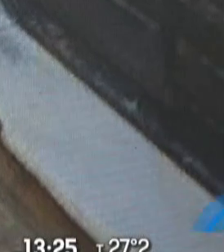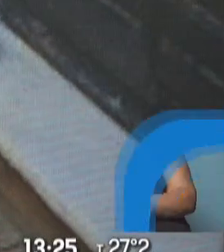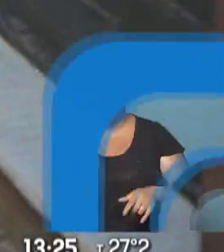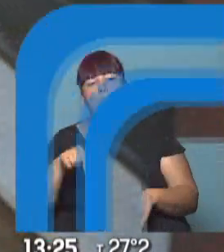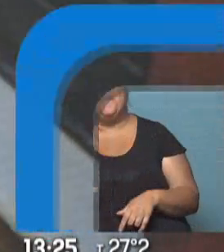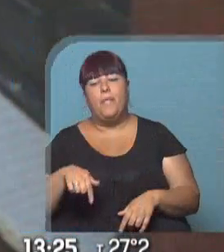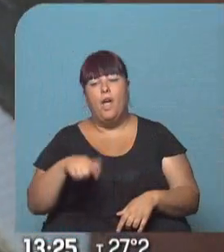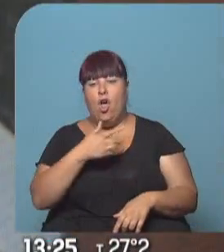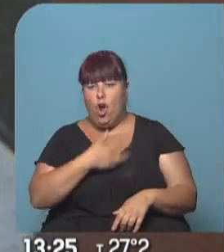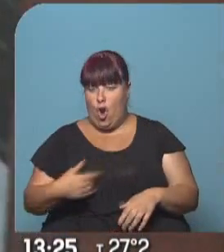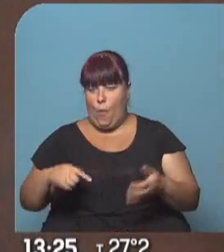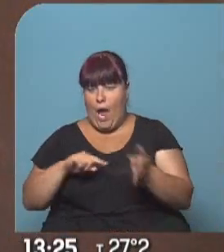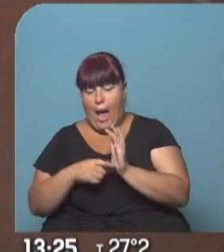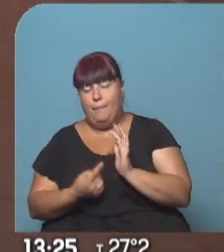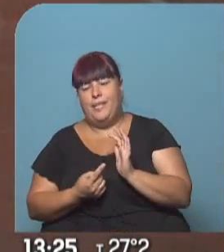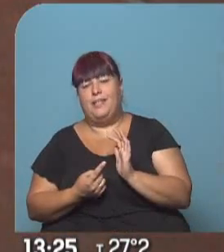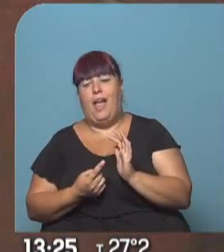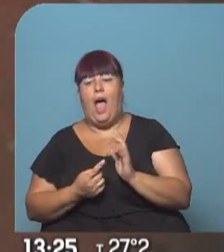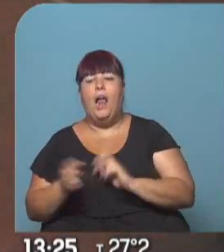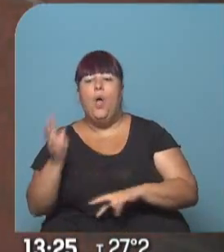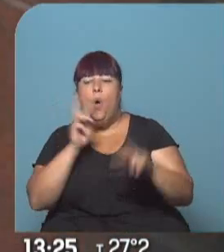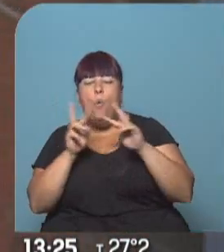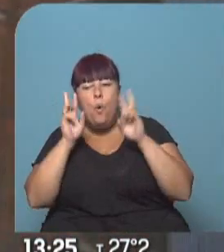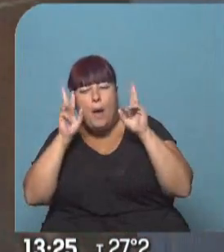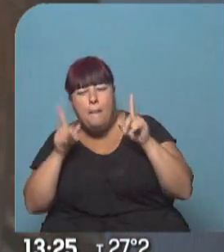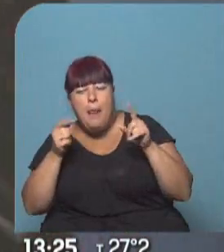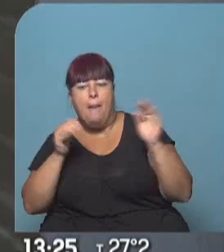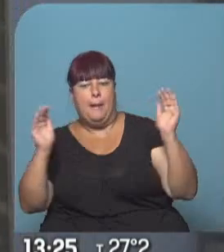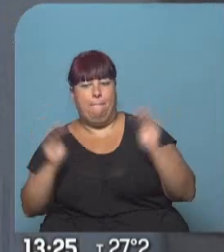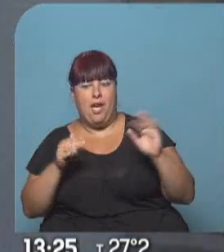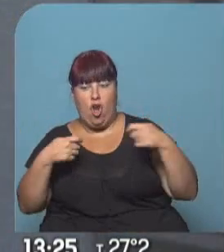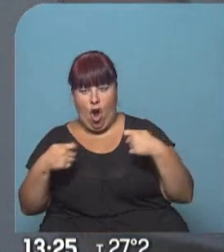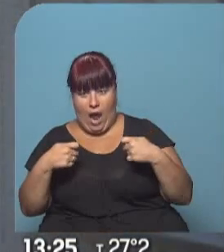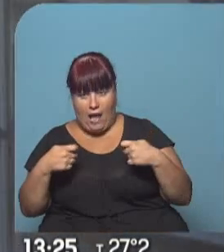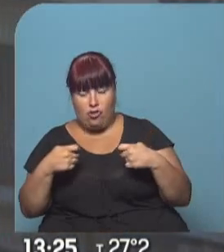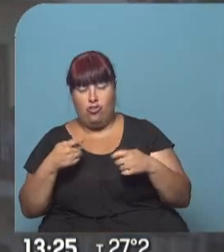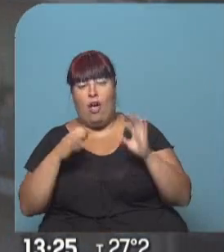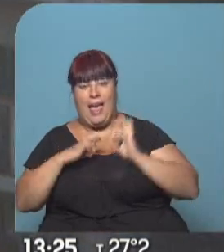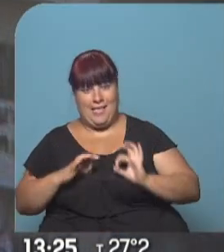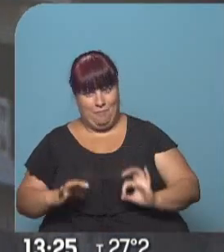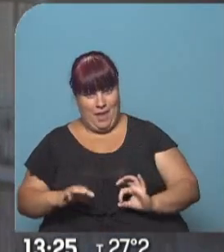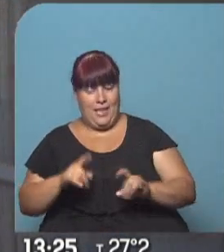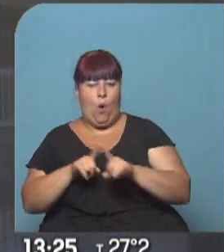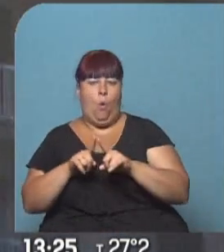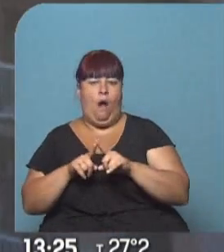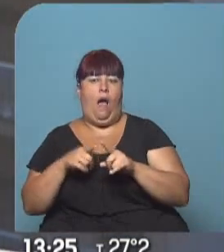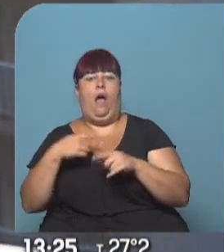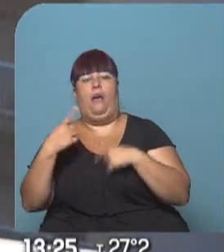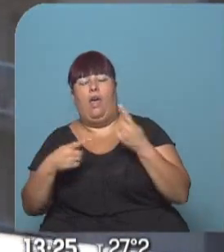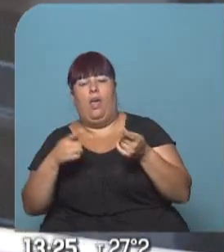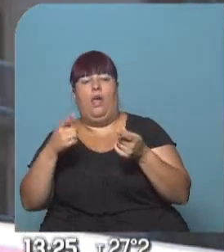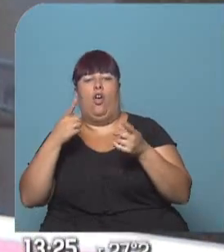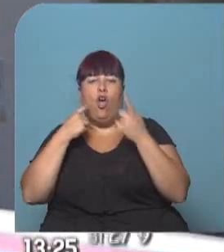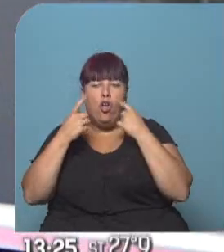Bueno, mientras el gobierno de la Ciudad de Buenos Aires está buscando algunas medidas para reducir los costos de las expensas, como la dilación, el espaciamiento